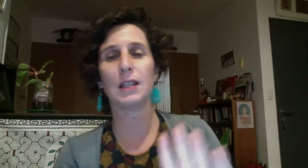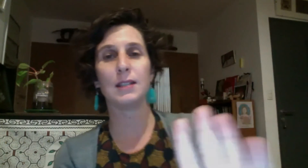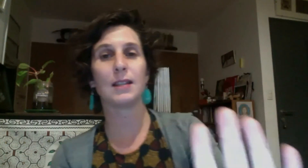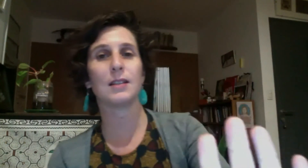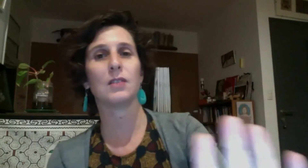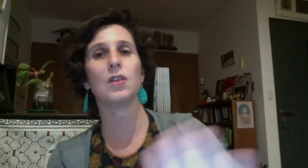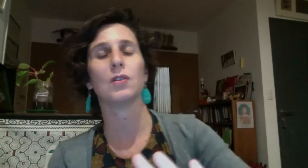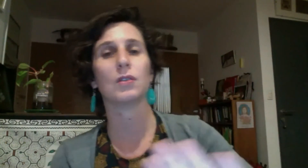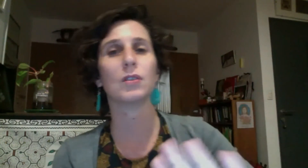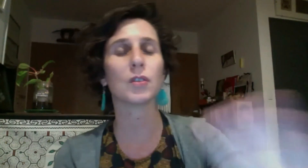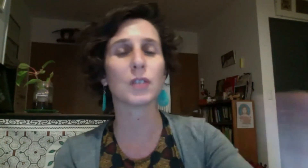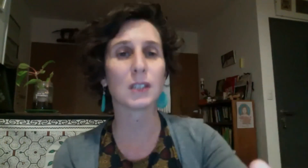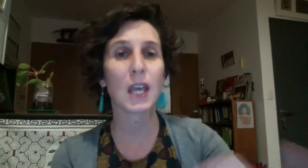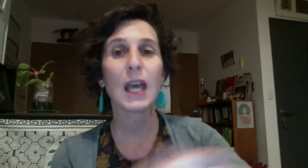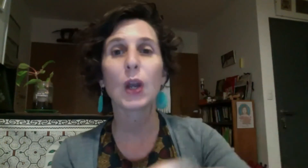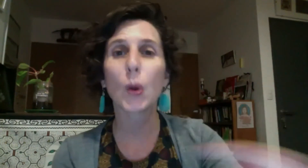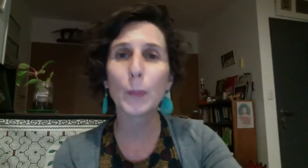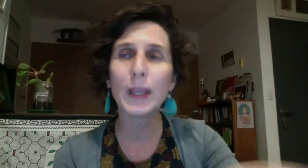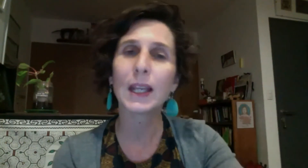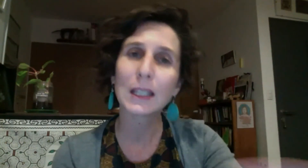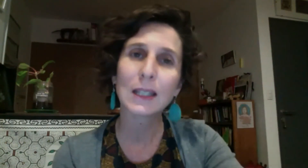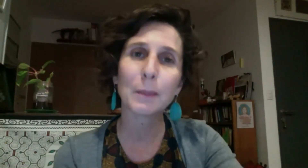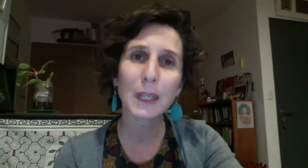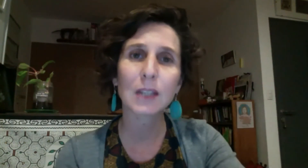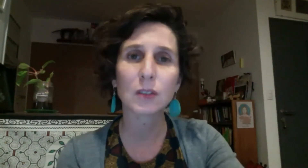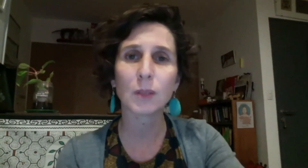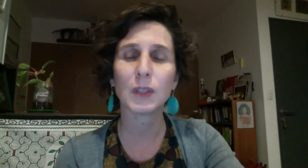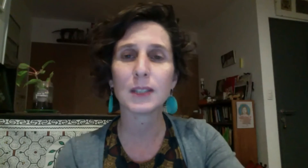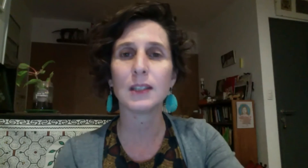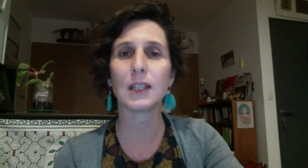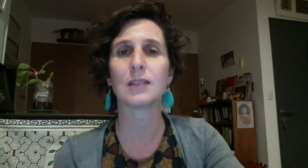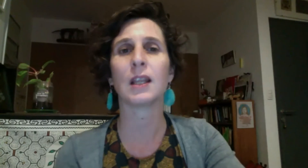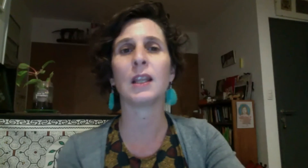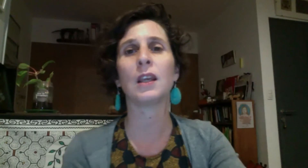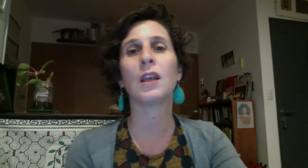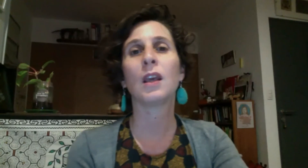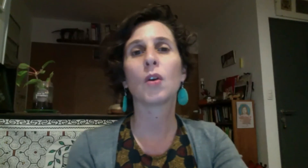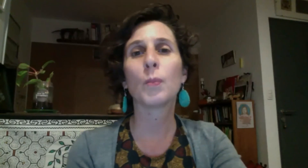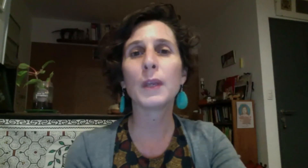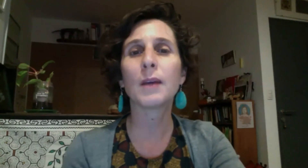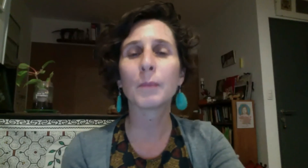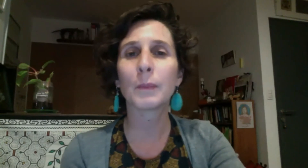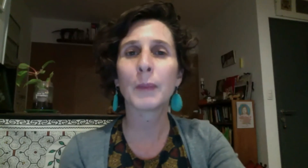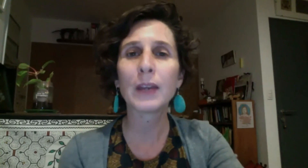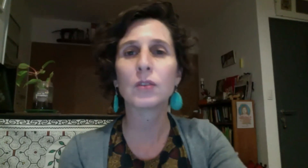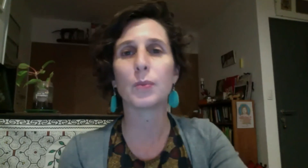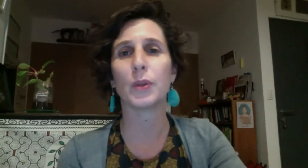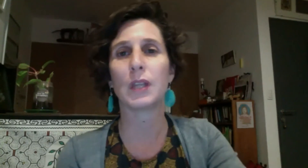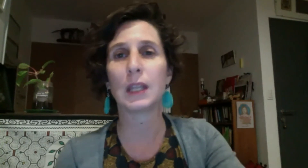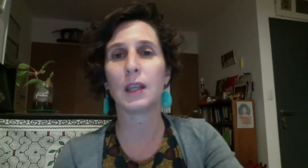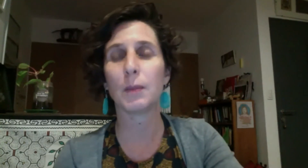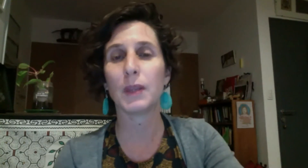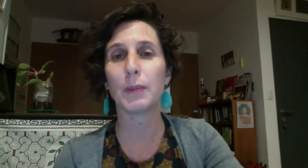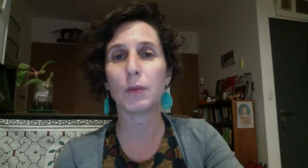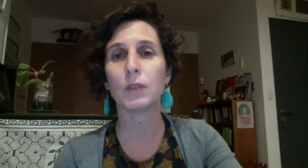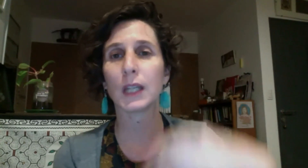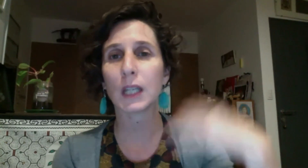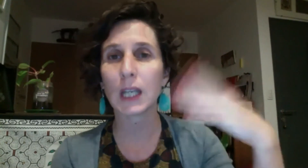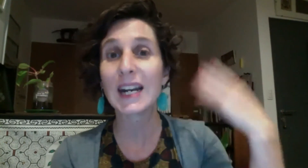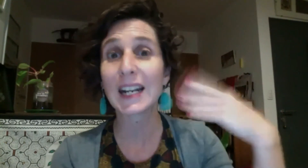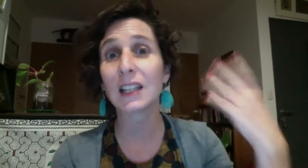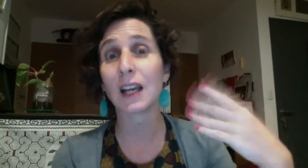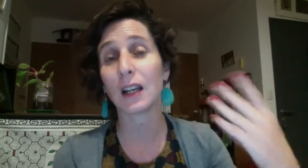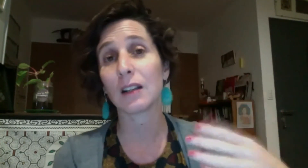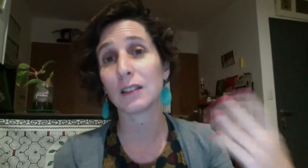de distanciación, ¿no? Entonces, combinan también, eso también es interesante, combinan varios tipos de preguntas